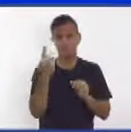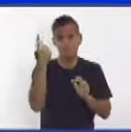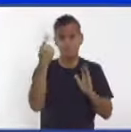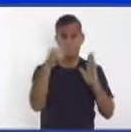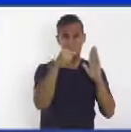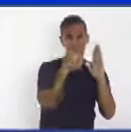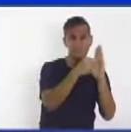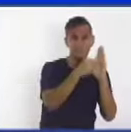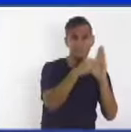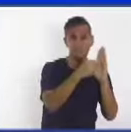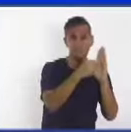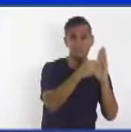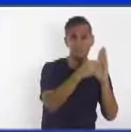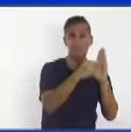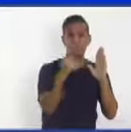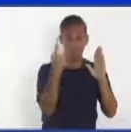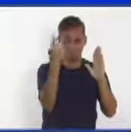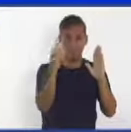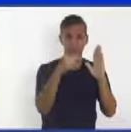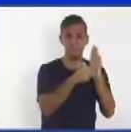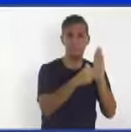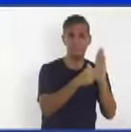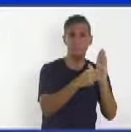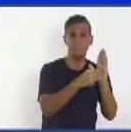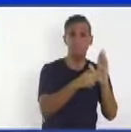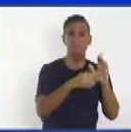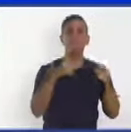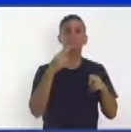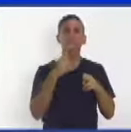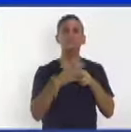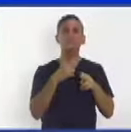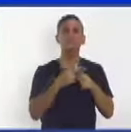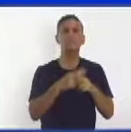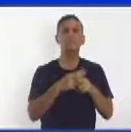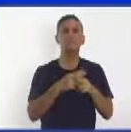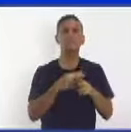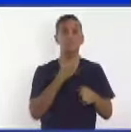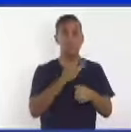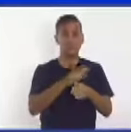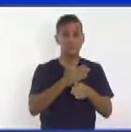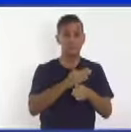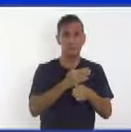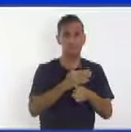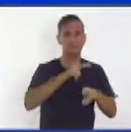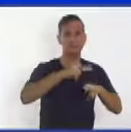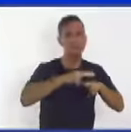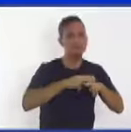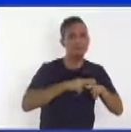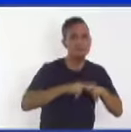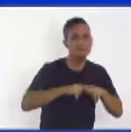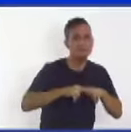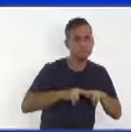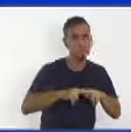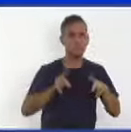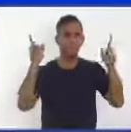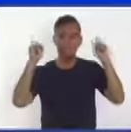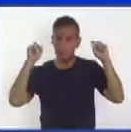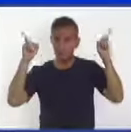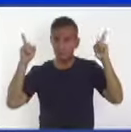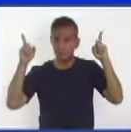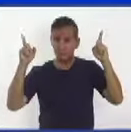epígrafes está titulado significación histórica política y literaria